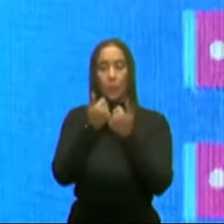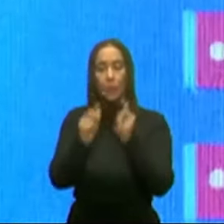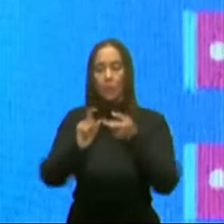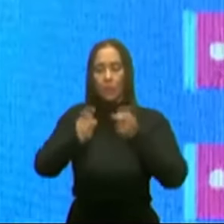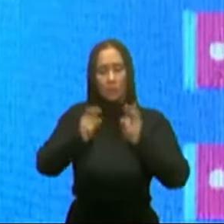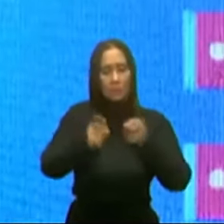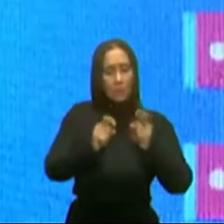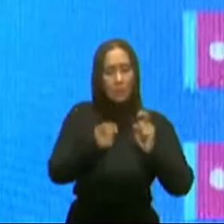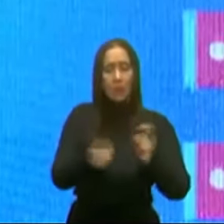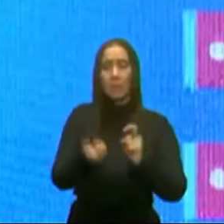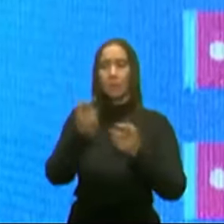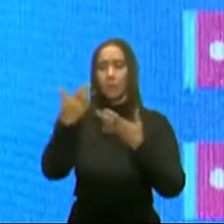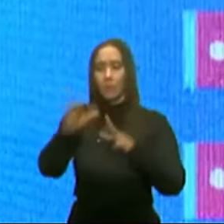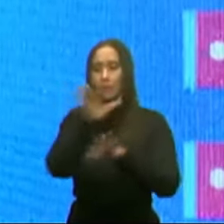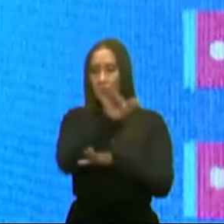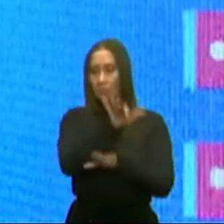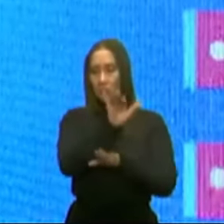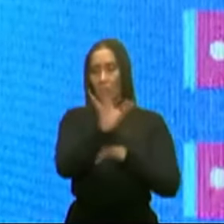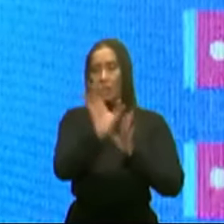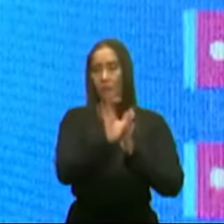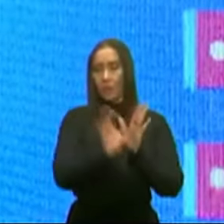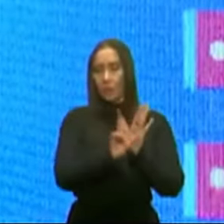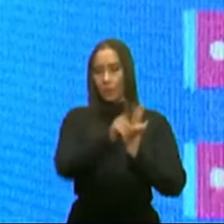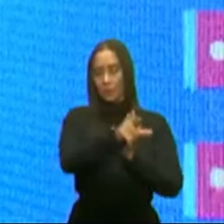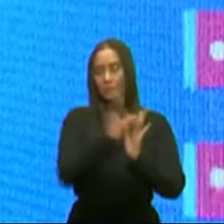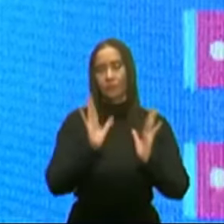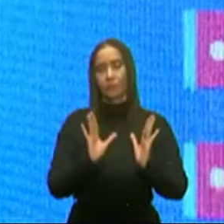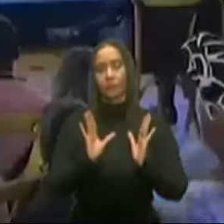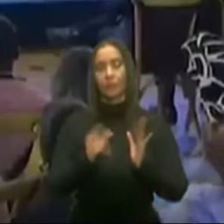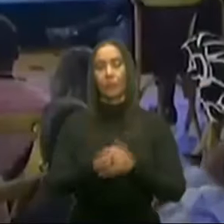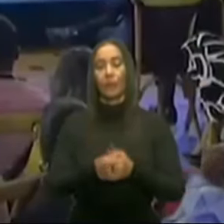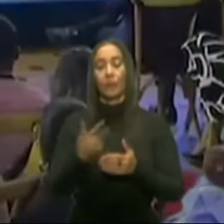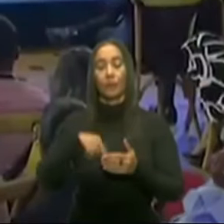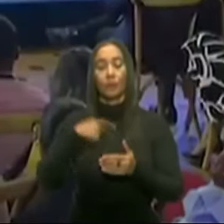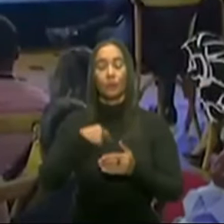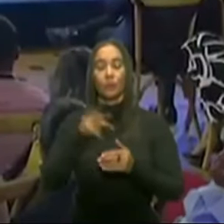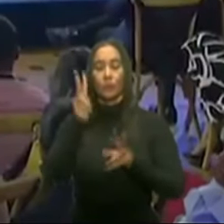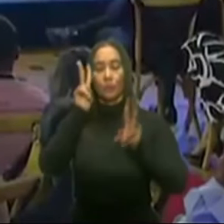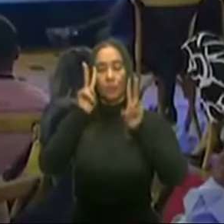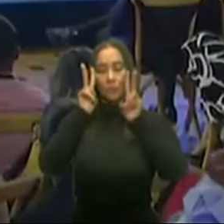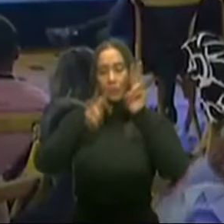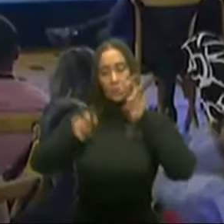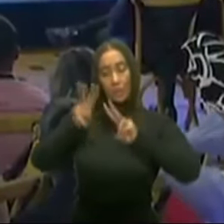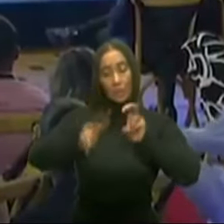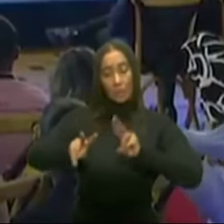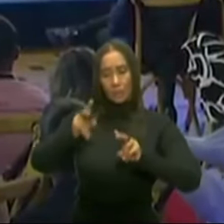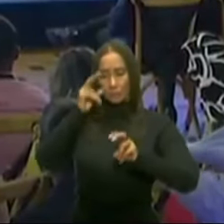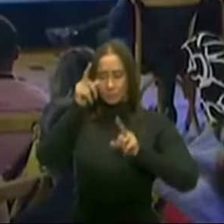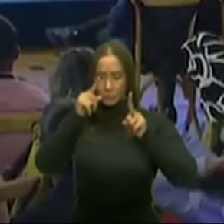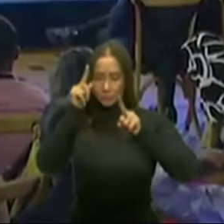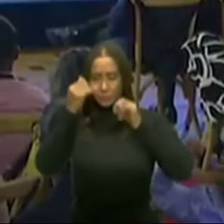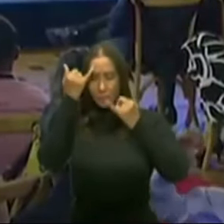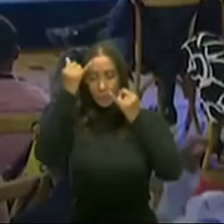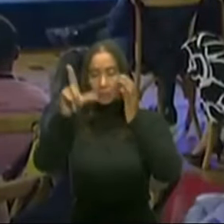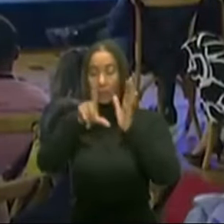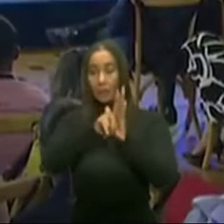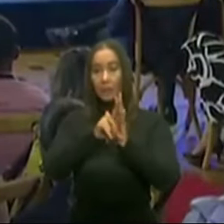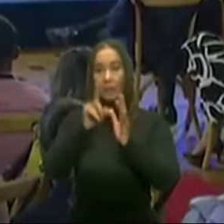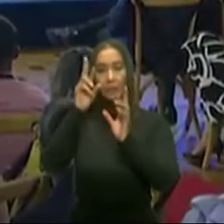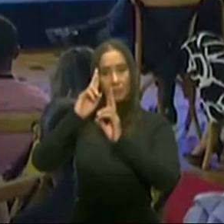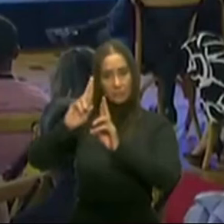ya se haga en el Congreso. Nosotros lo que hemos hecho es consensuar y respetar esta ley que